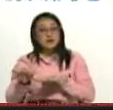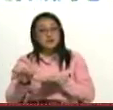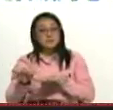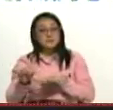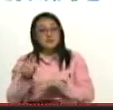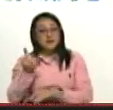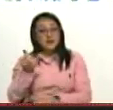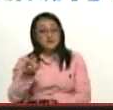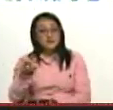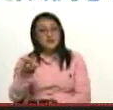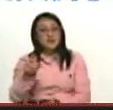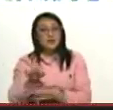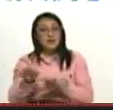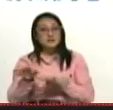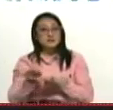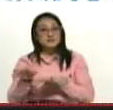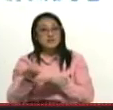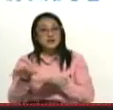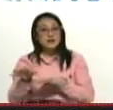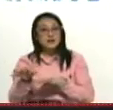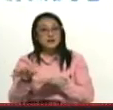una isla